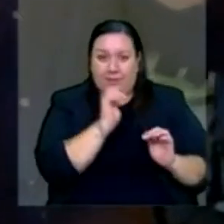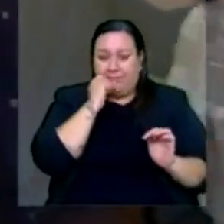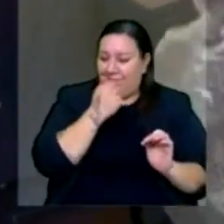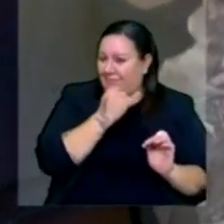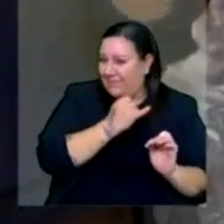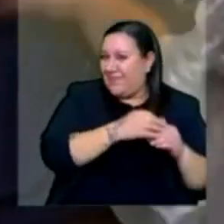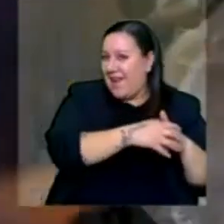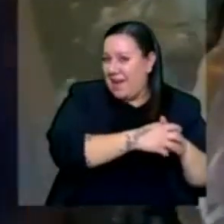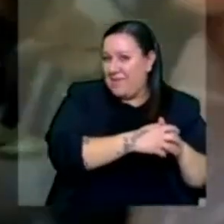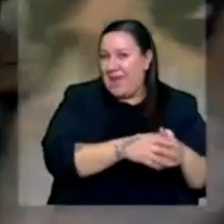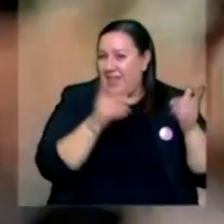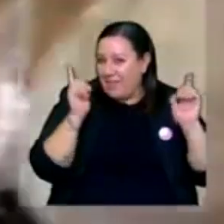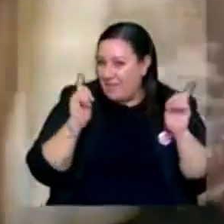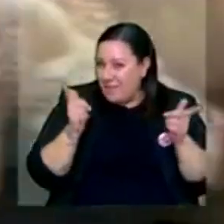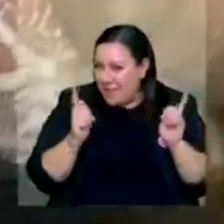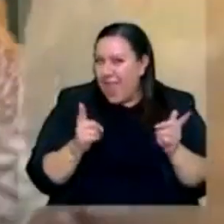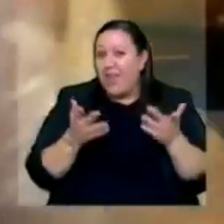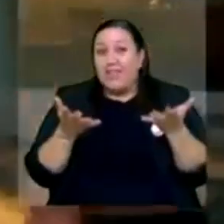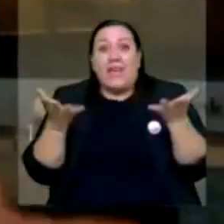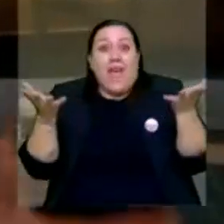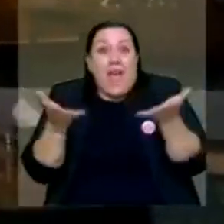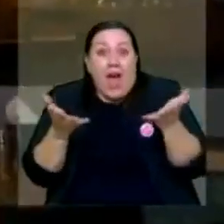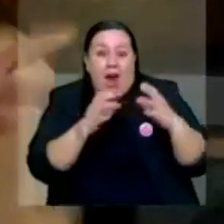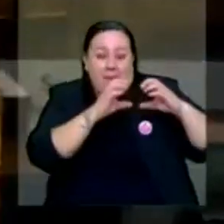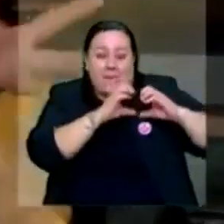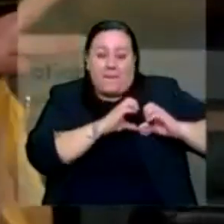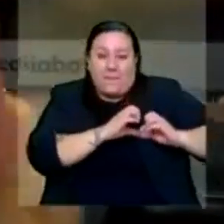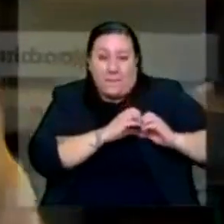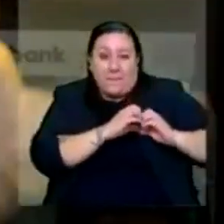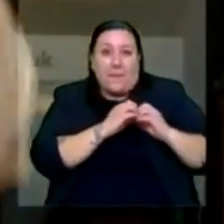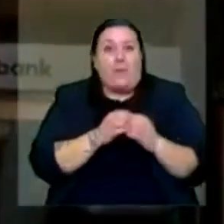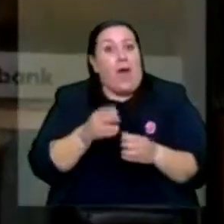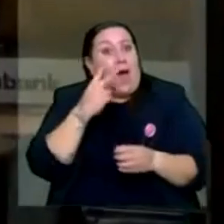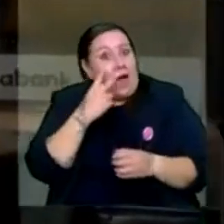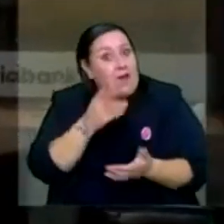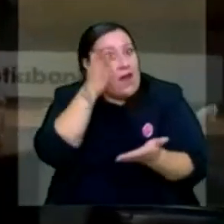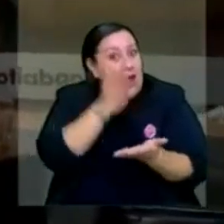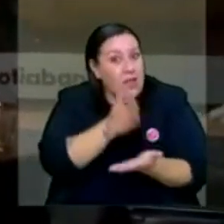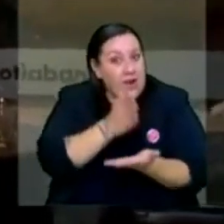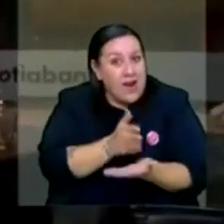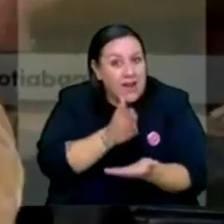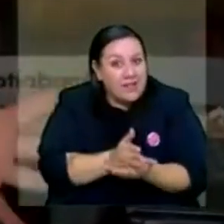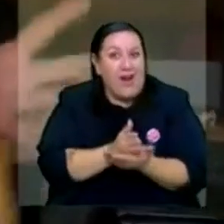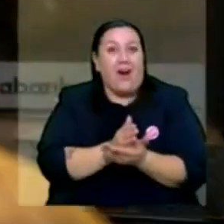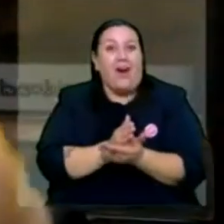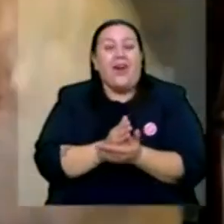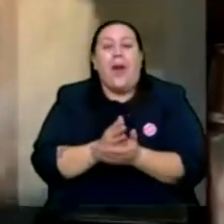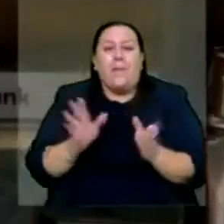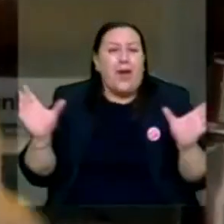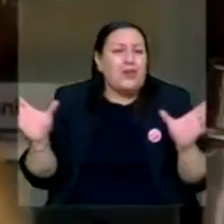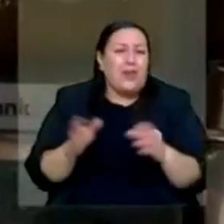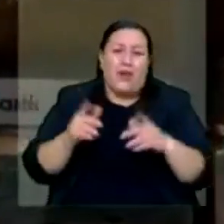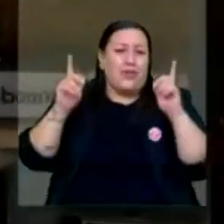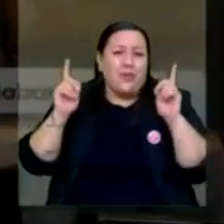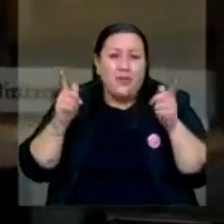también, así que apuro disfrute esta noche para la Teletón, para sumar todos y donar para que todo sea una felicidad, porque